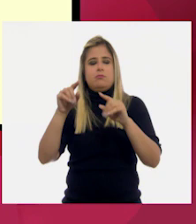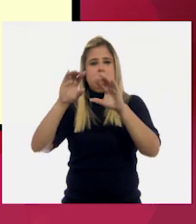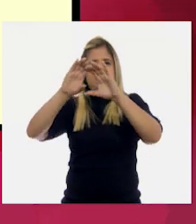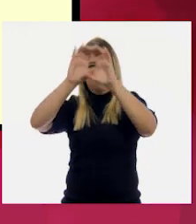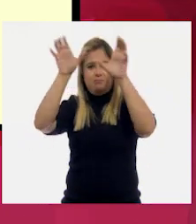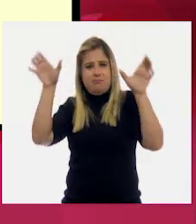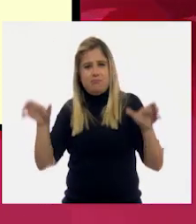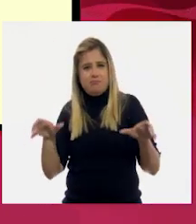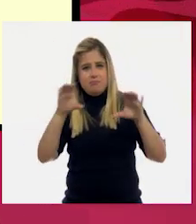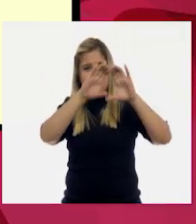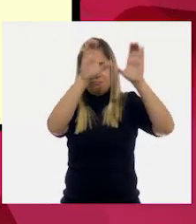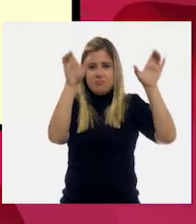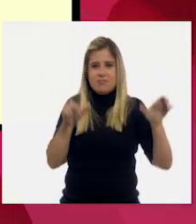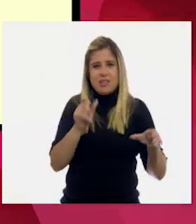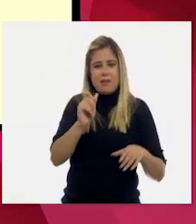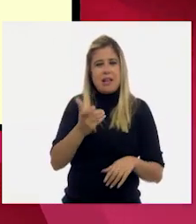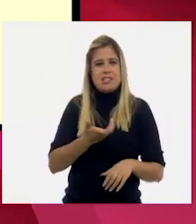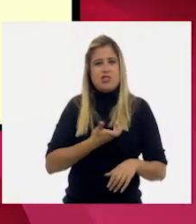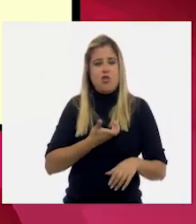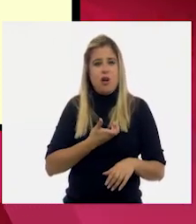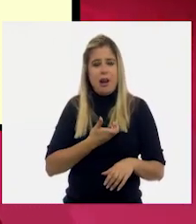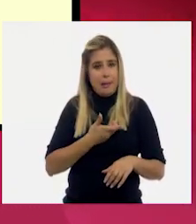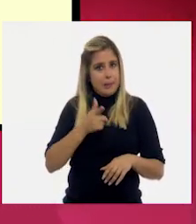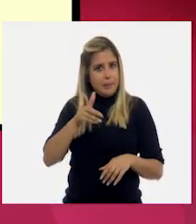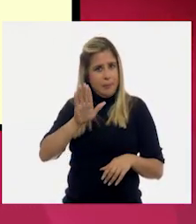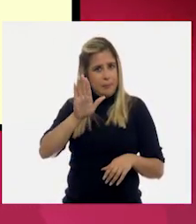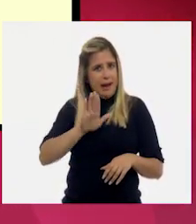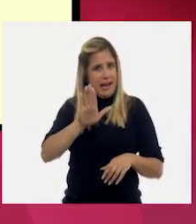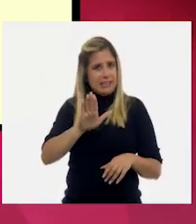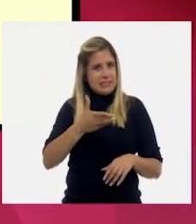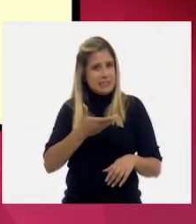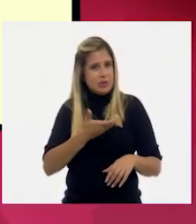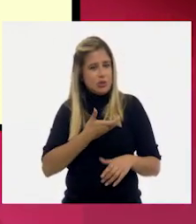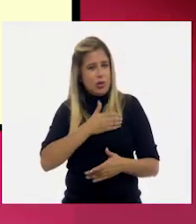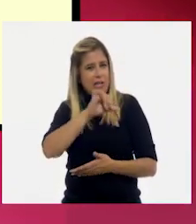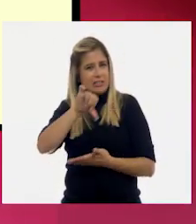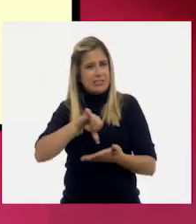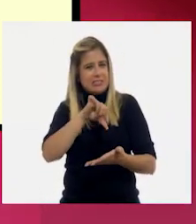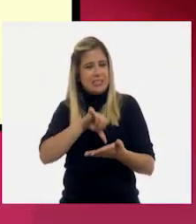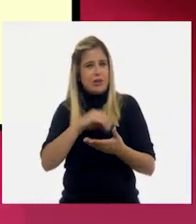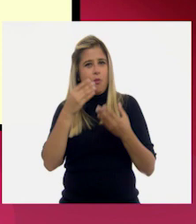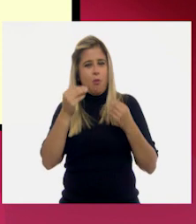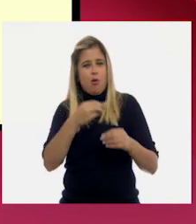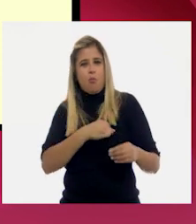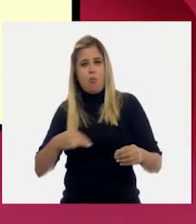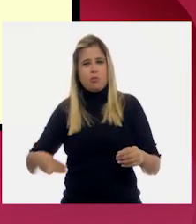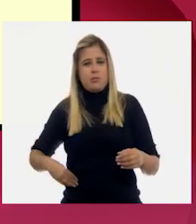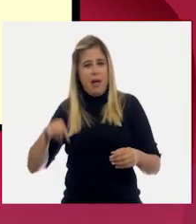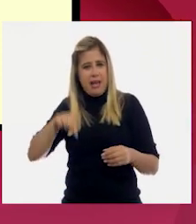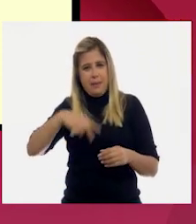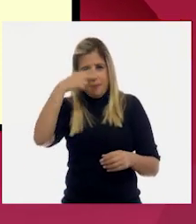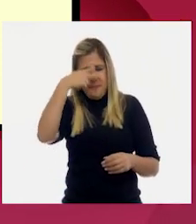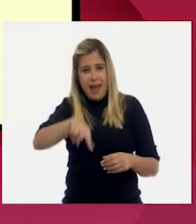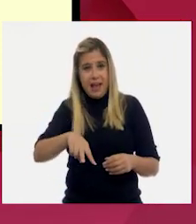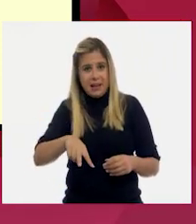que están justo en el centro. Se parece mucho a los centros de muchos de nuestros municipios aquí en México, ¿no?